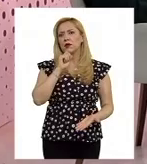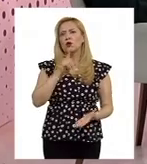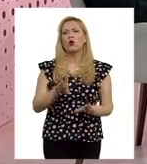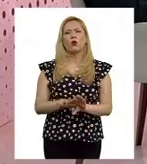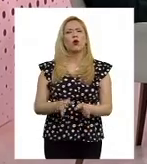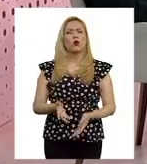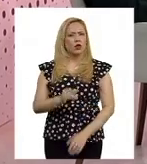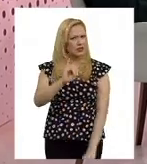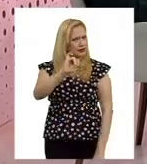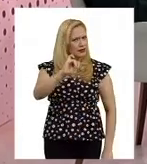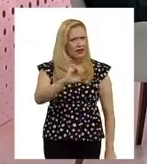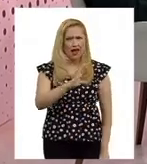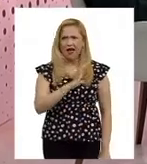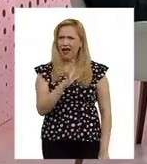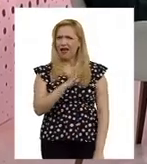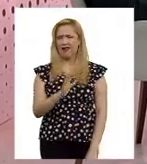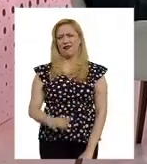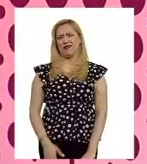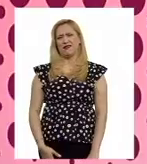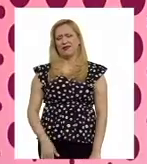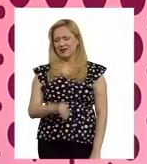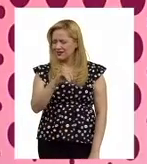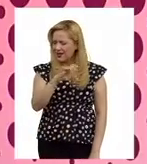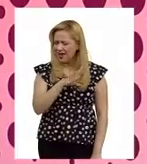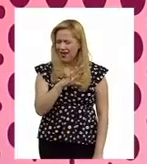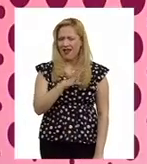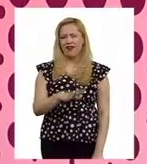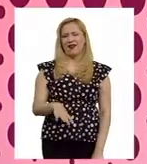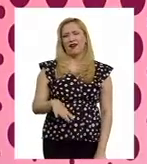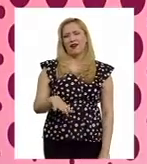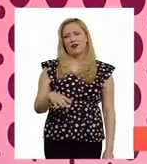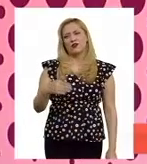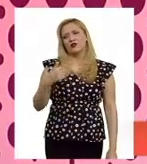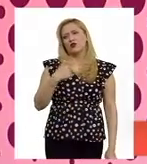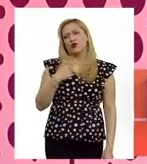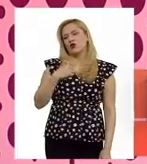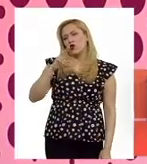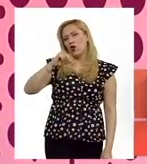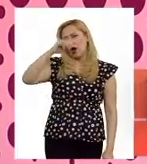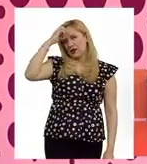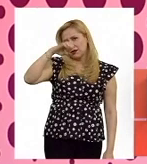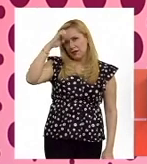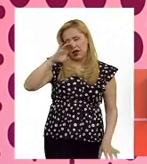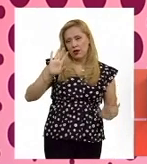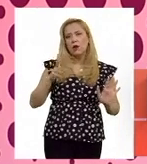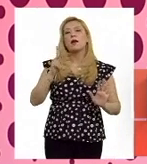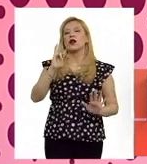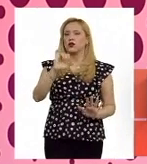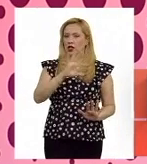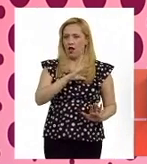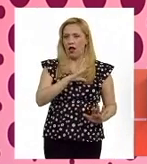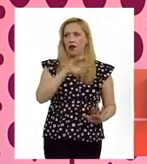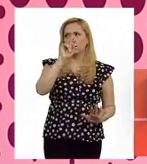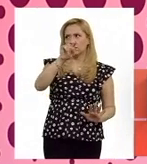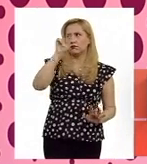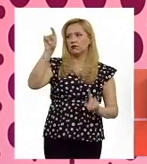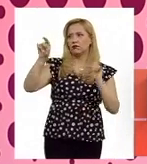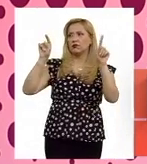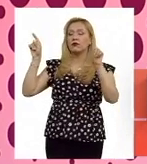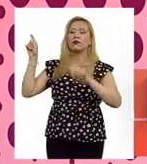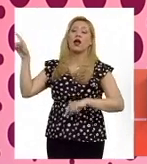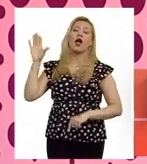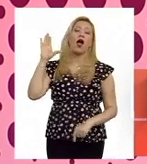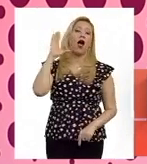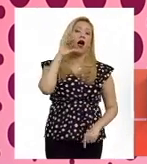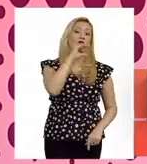Sí, las hay, a pesar de que la verdad es que yo no soy experto en este tema, pero sí las hay, y sobre todo en África,